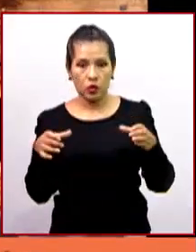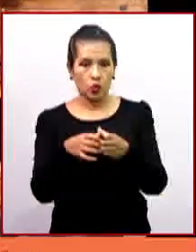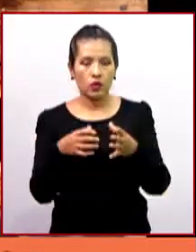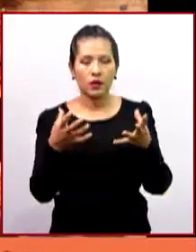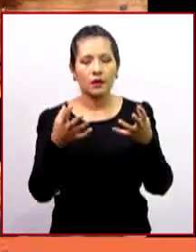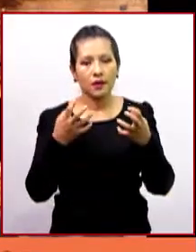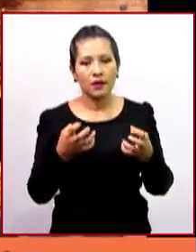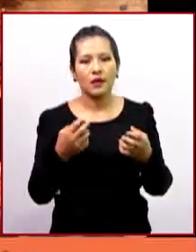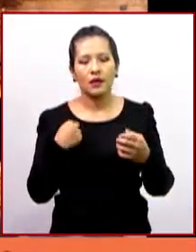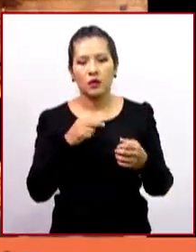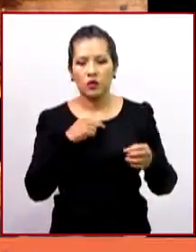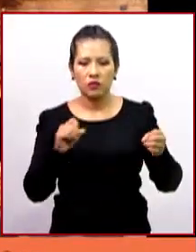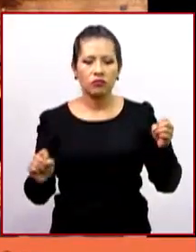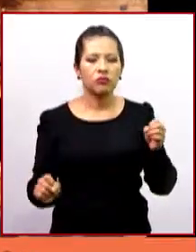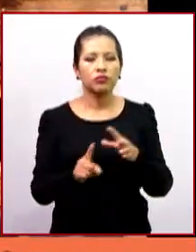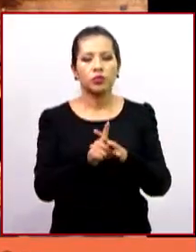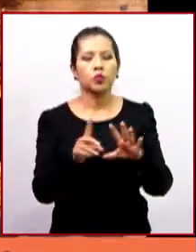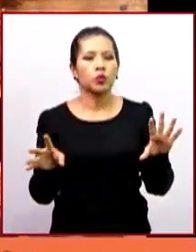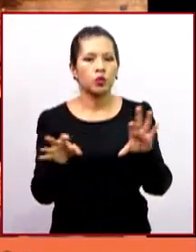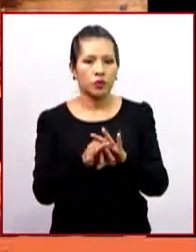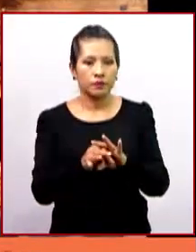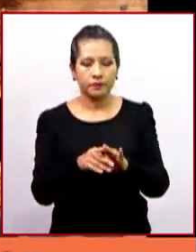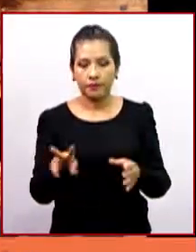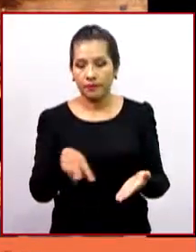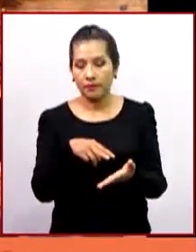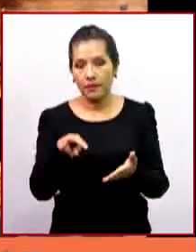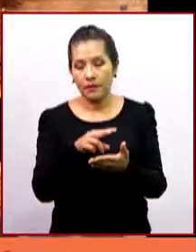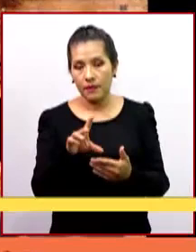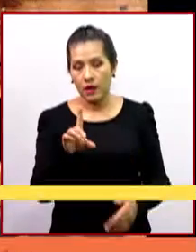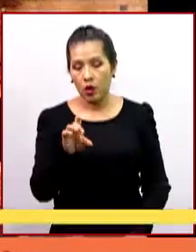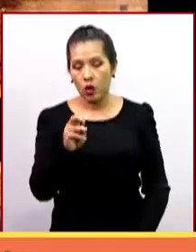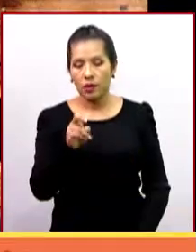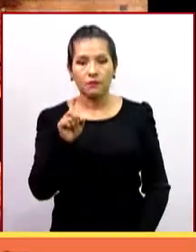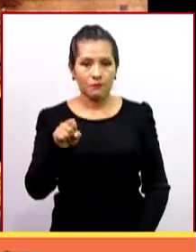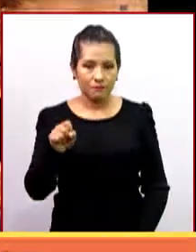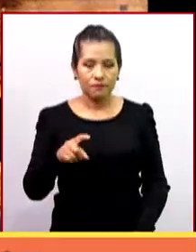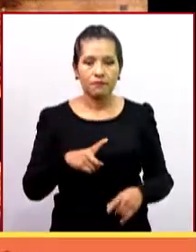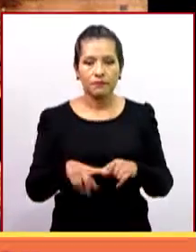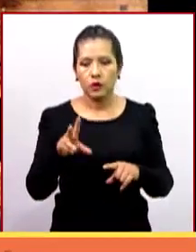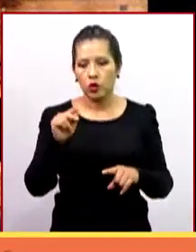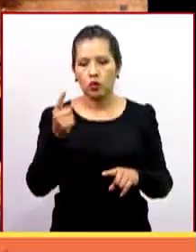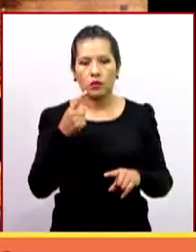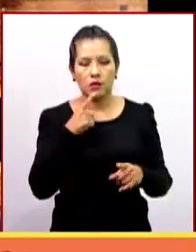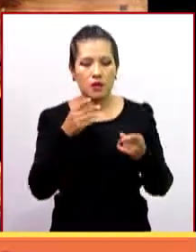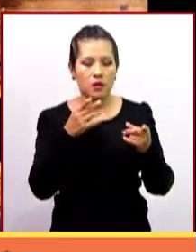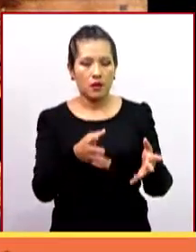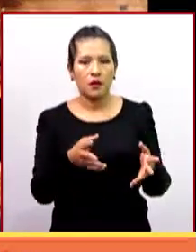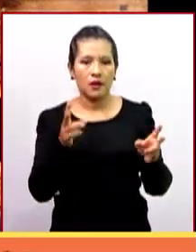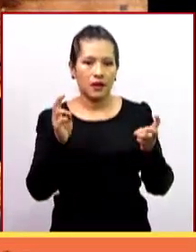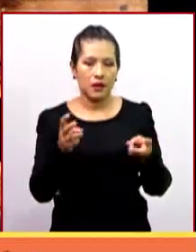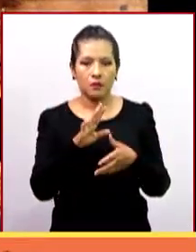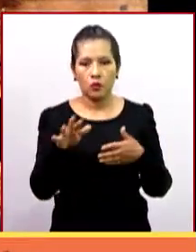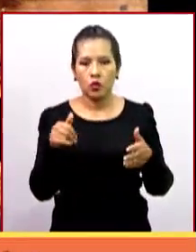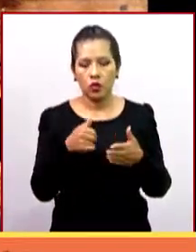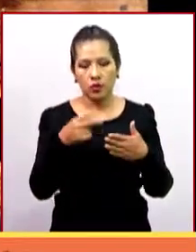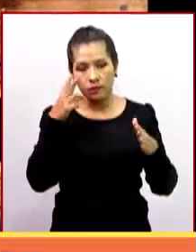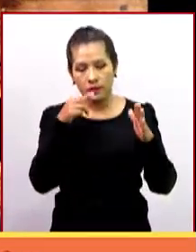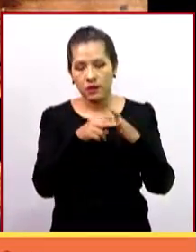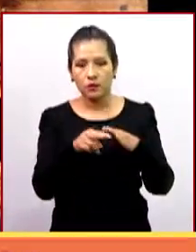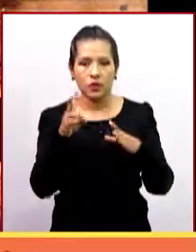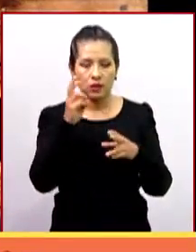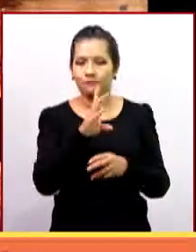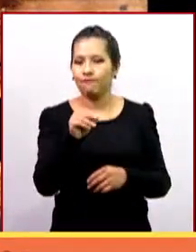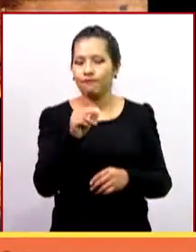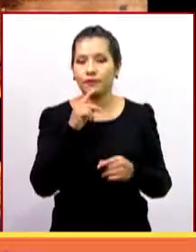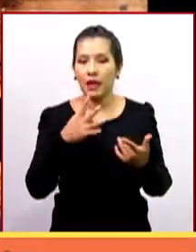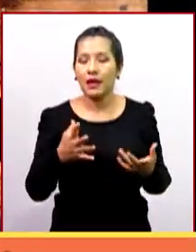algo desde, sí, la danza contemporánea, pero no que se quede solo en lo abstracto, en lo visual, realmente había la